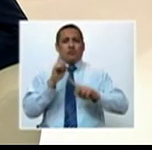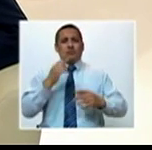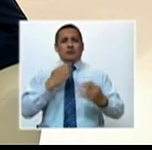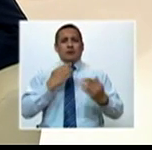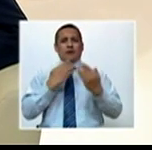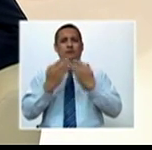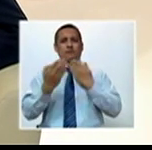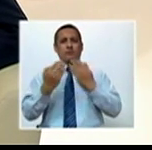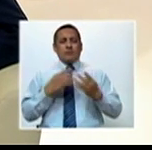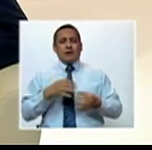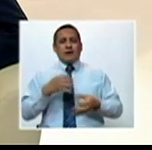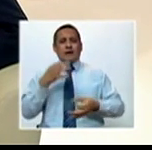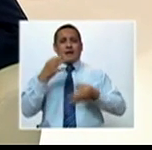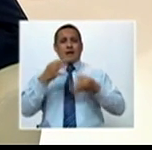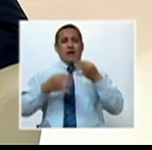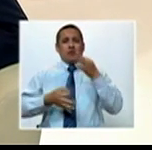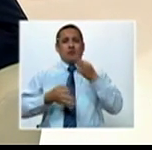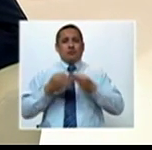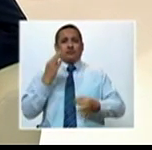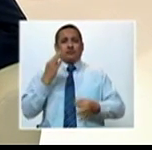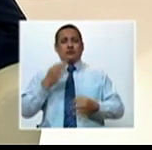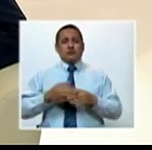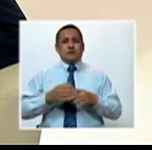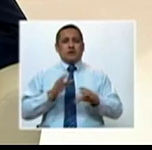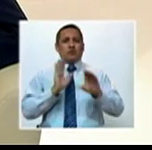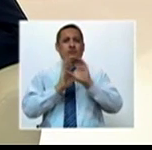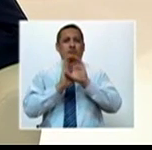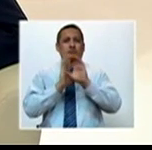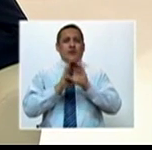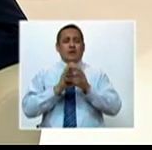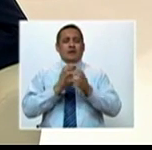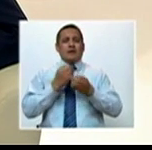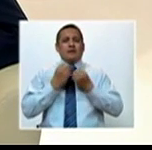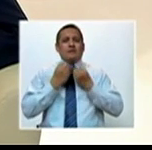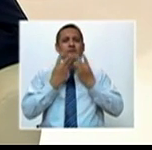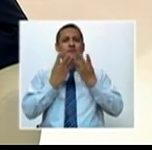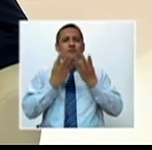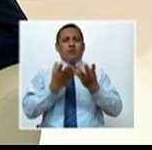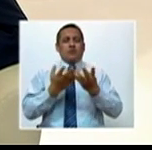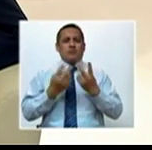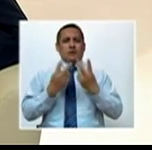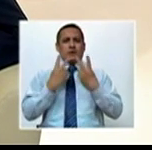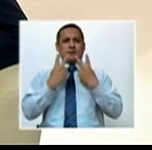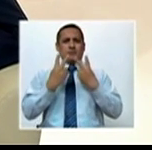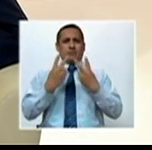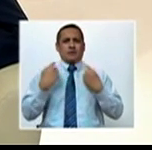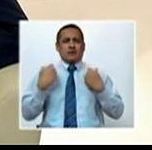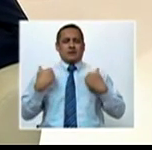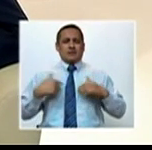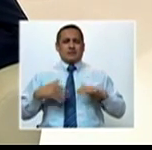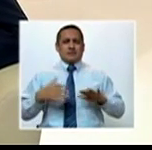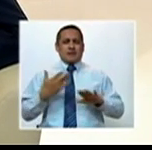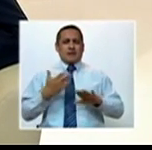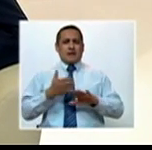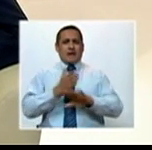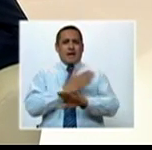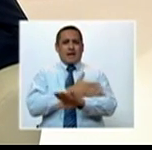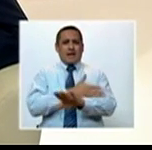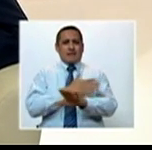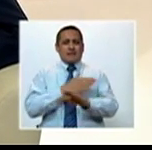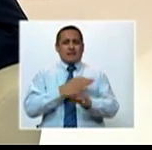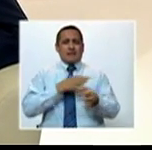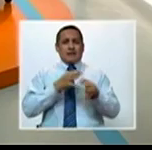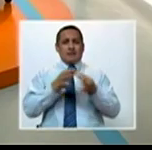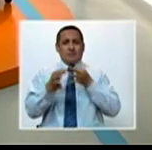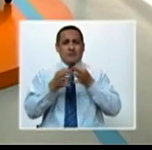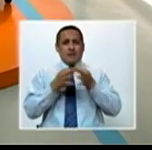manera que la justicia constitucional se pronuncie. Ya justamente